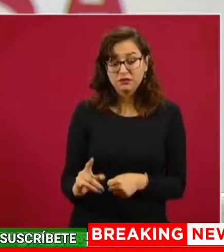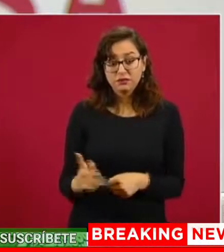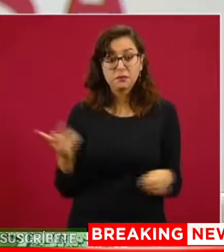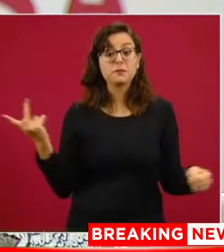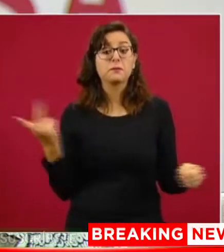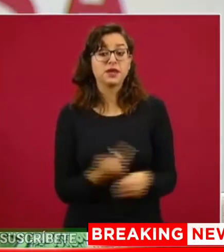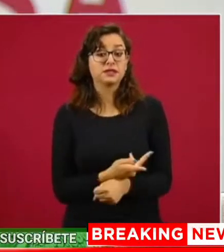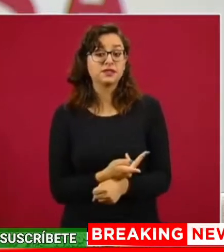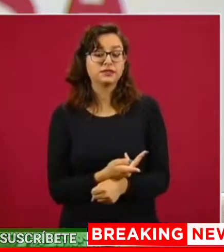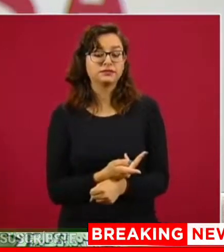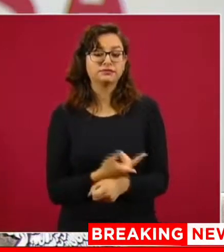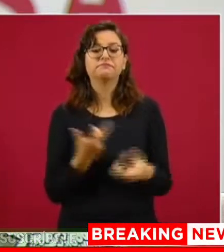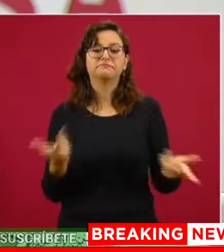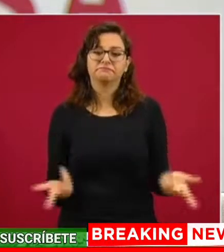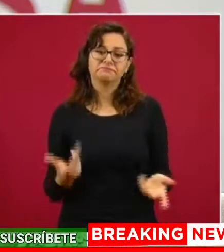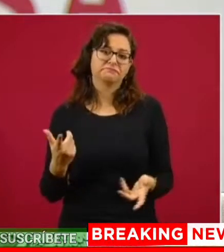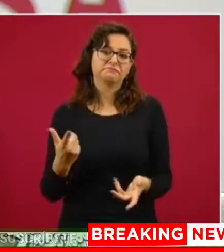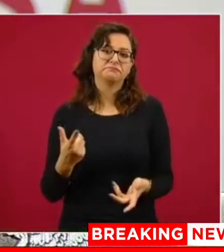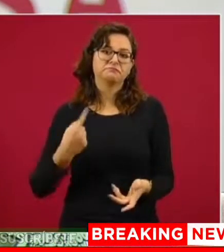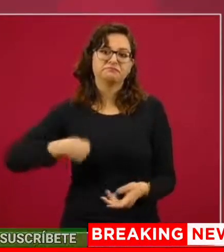caeríamos en falta